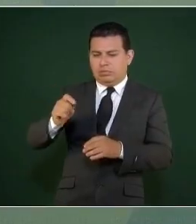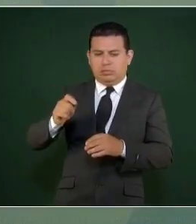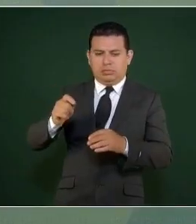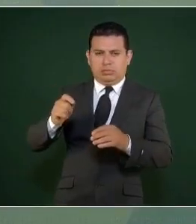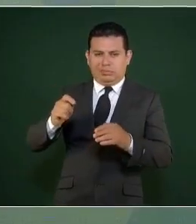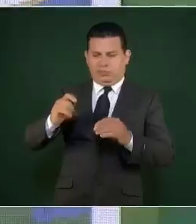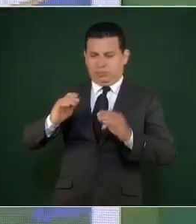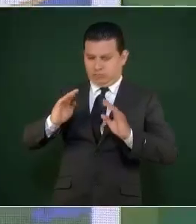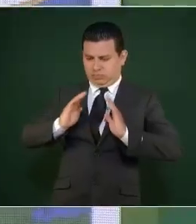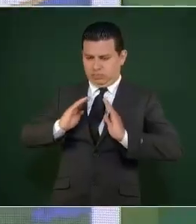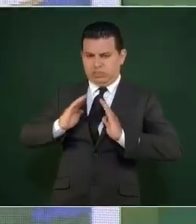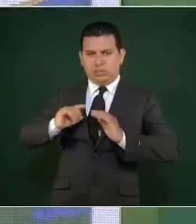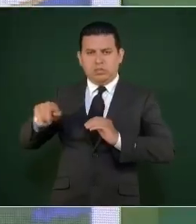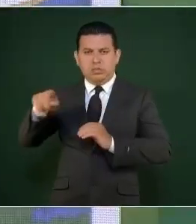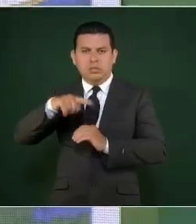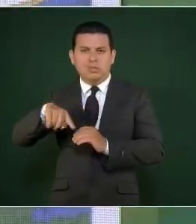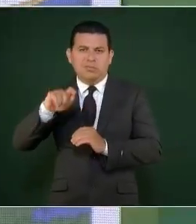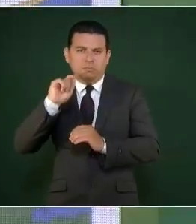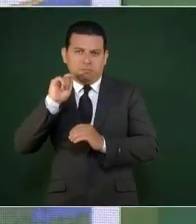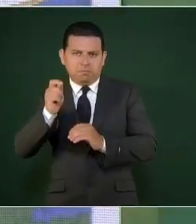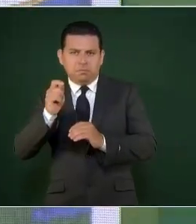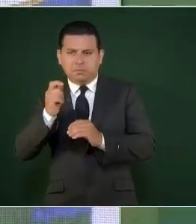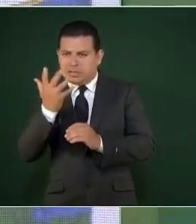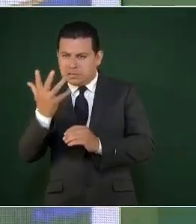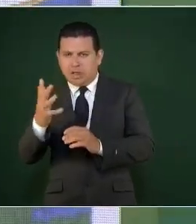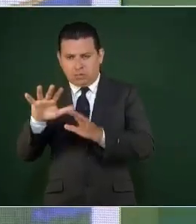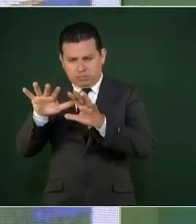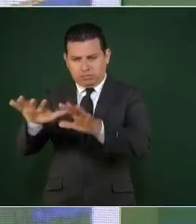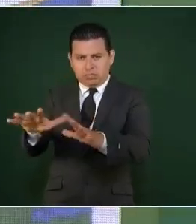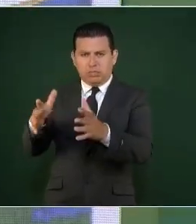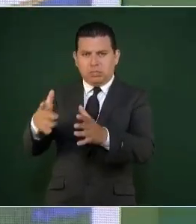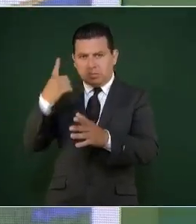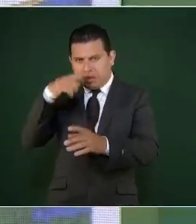van a quedarse 5